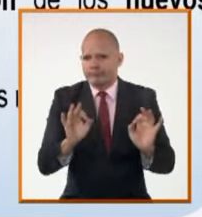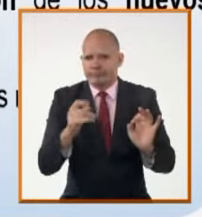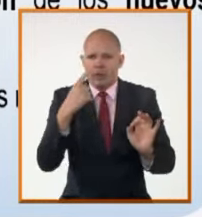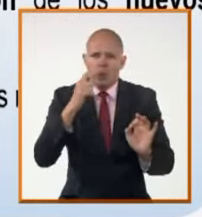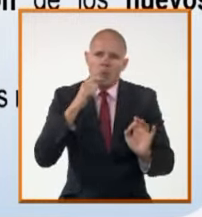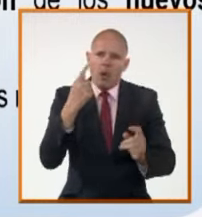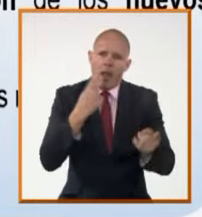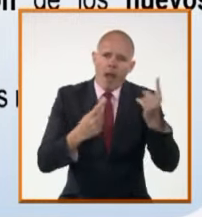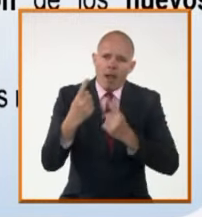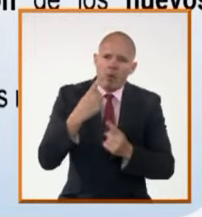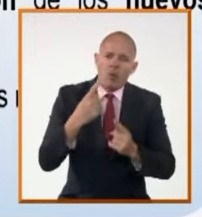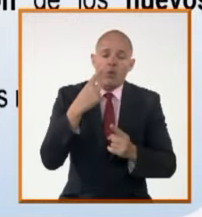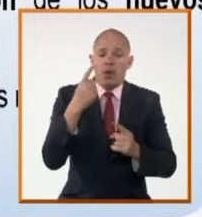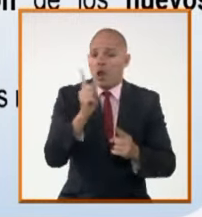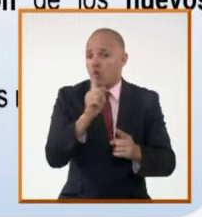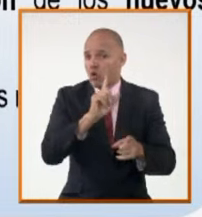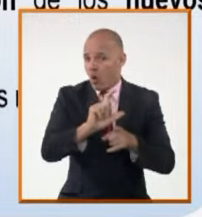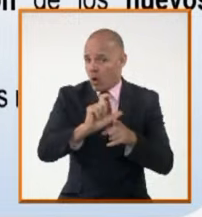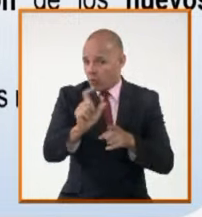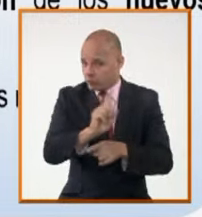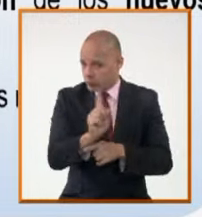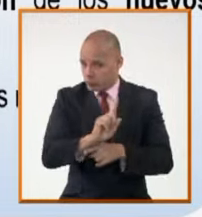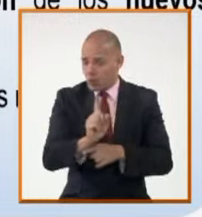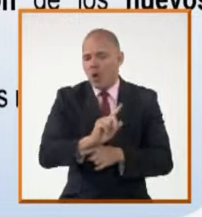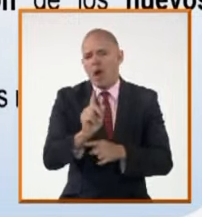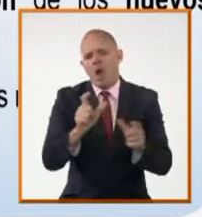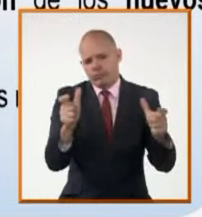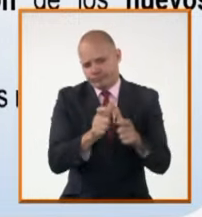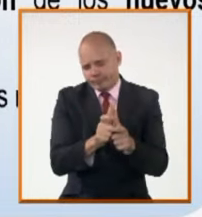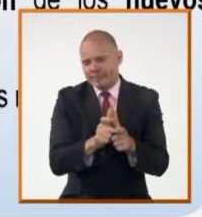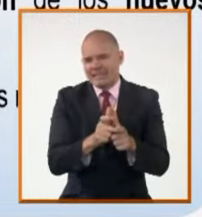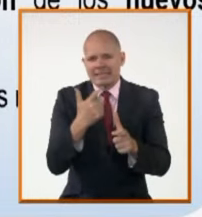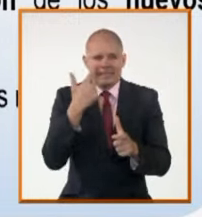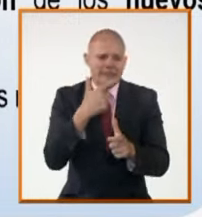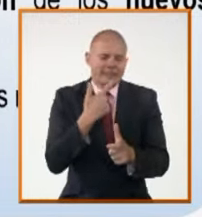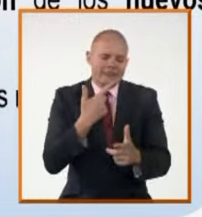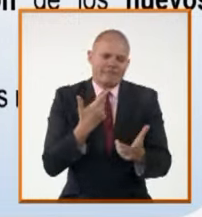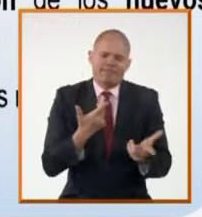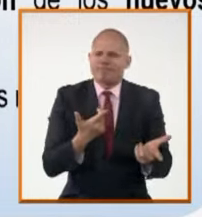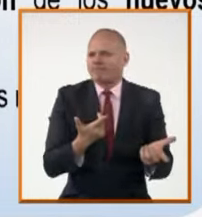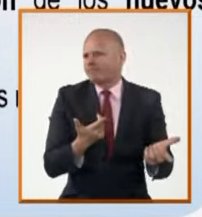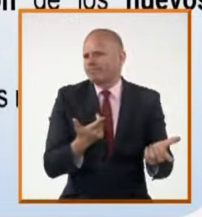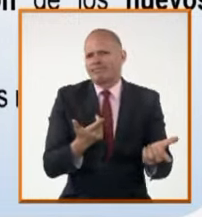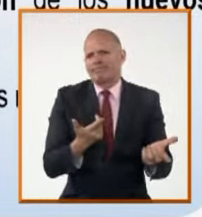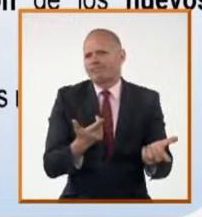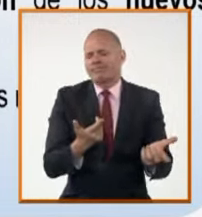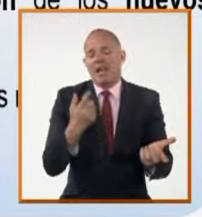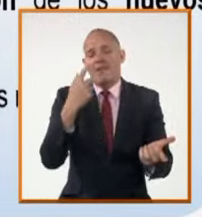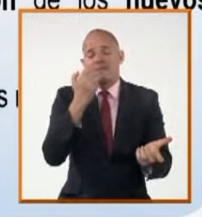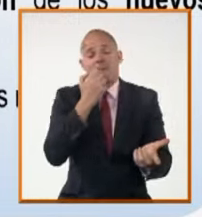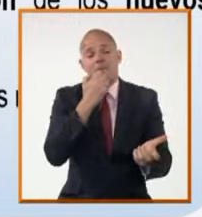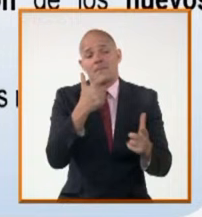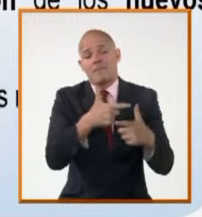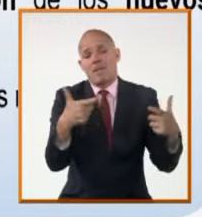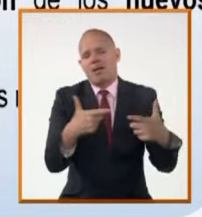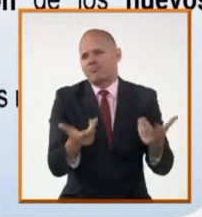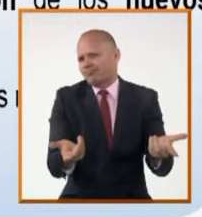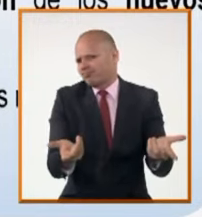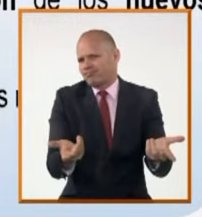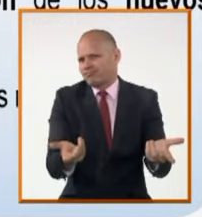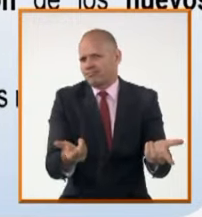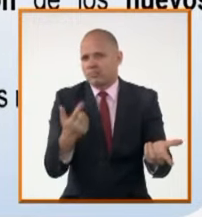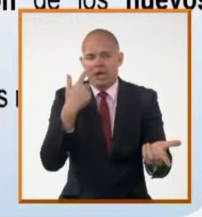agropecuarias. Yo digo solo porque es una insatisfacción que tenemos. No tenemos nada con que sigan creciendo las MIPYMES, con